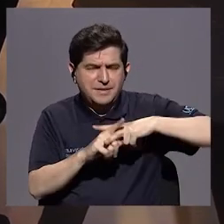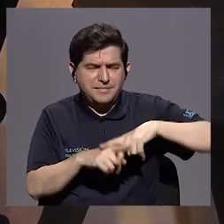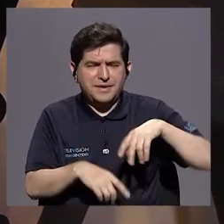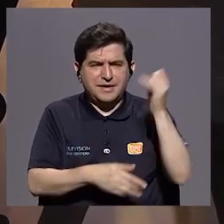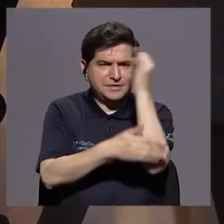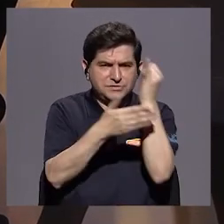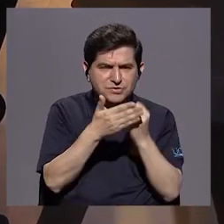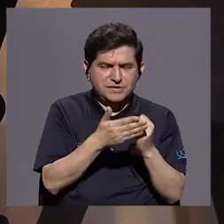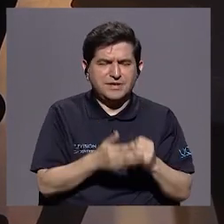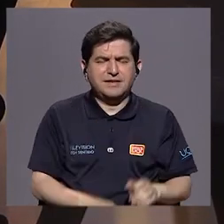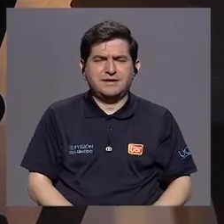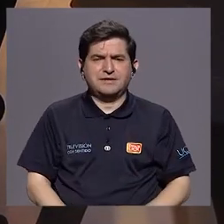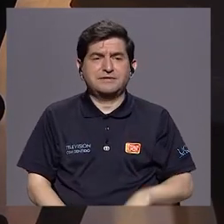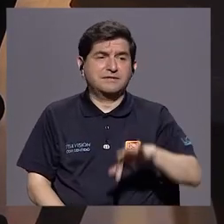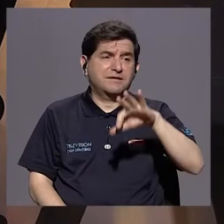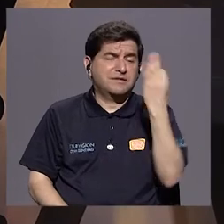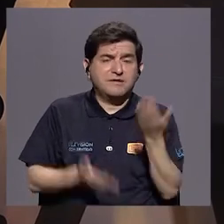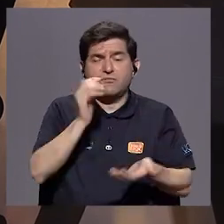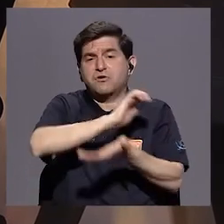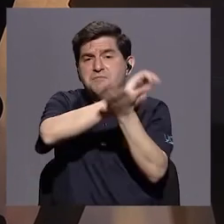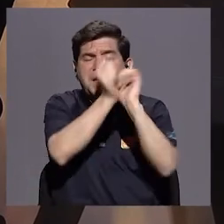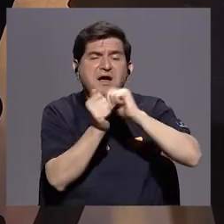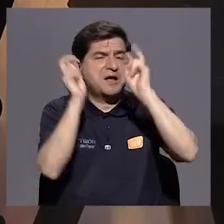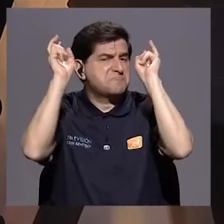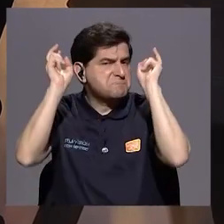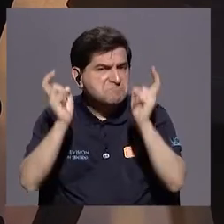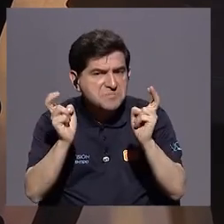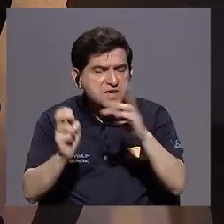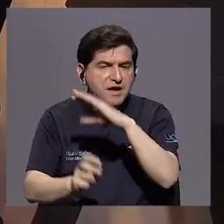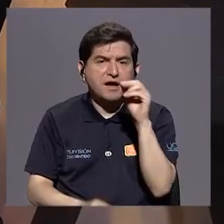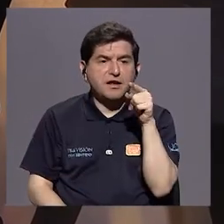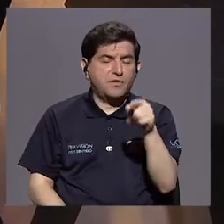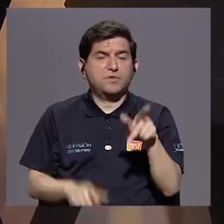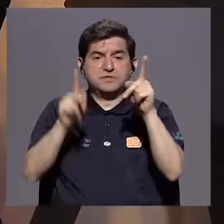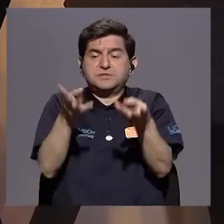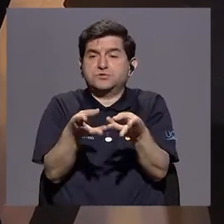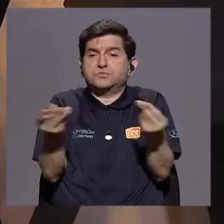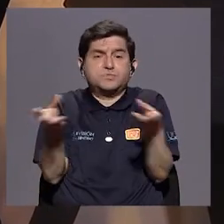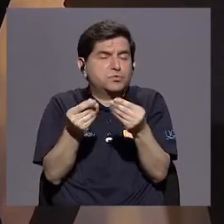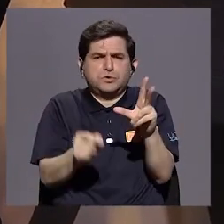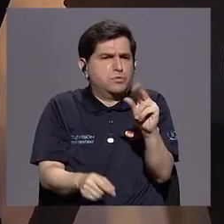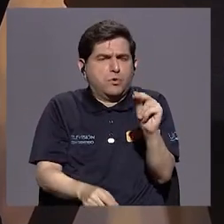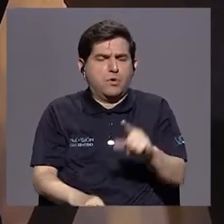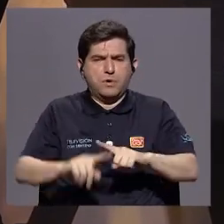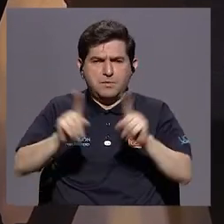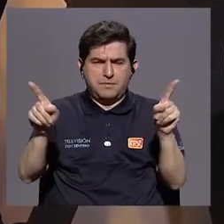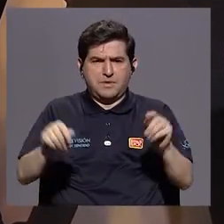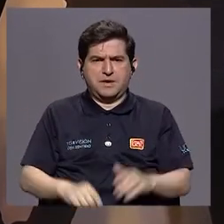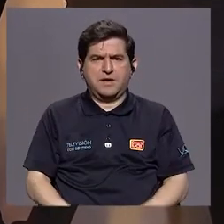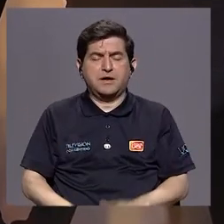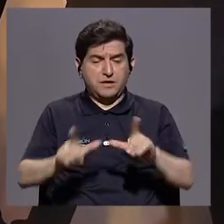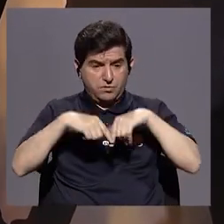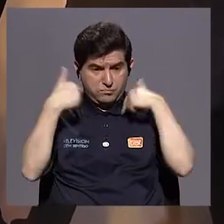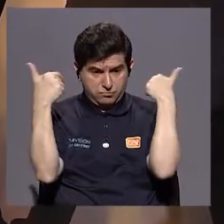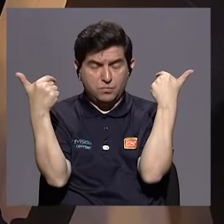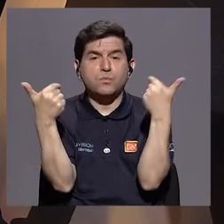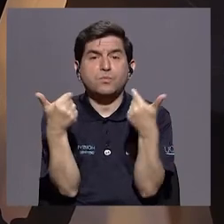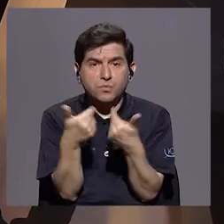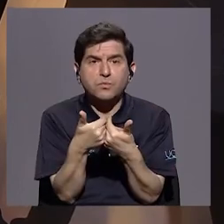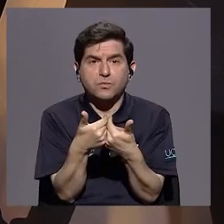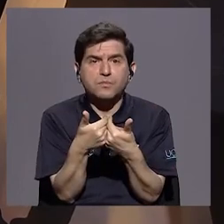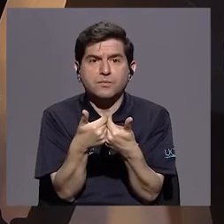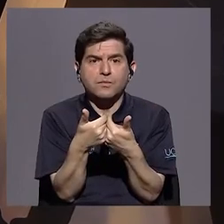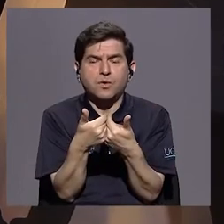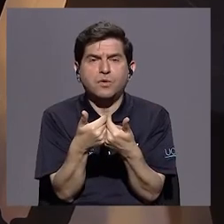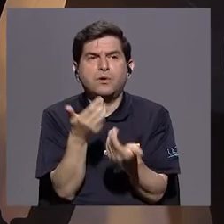del artista de una manera de que se le cambie la temática o como ellos están produciendo ellos o ellas o el grupo